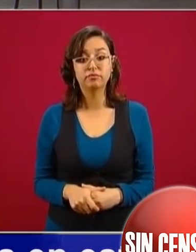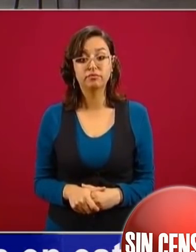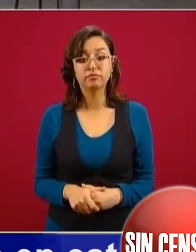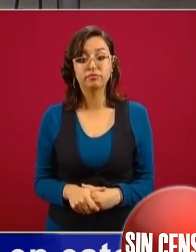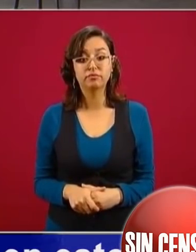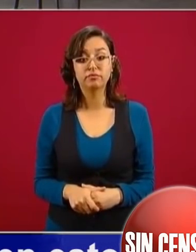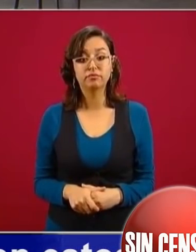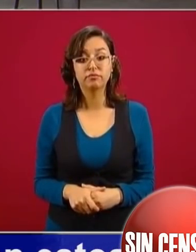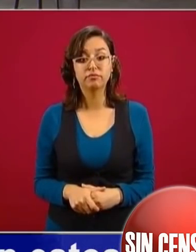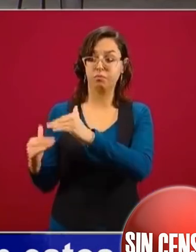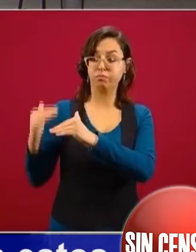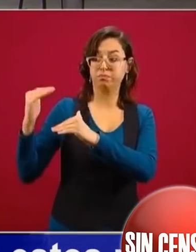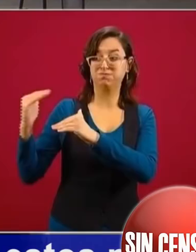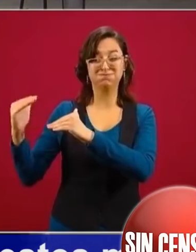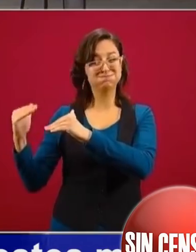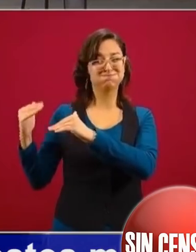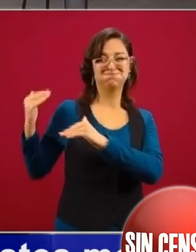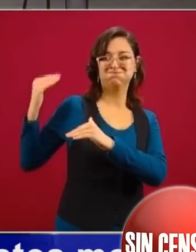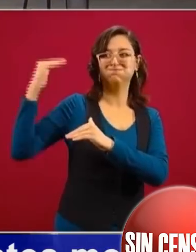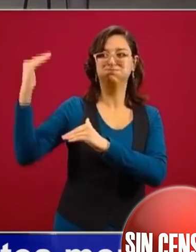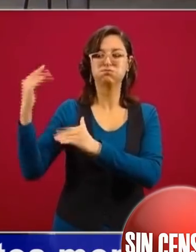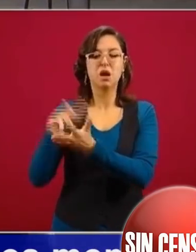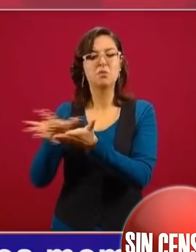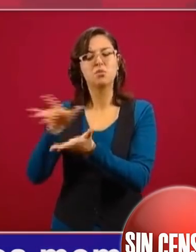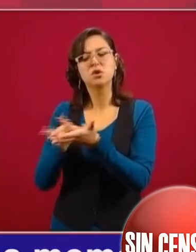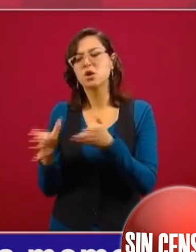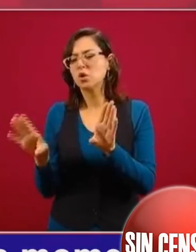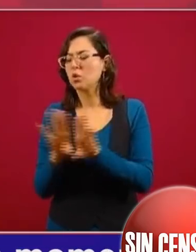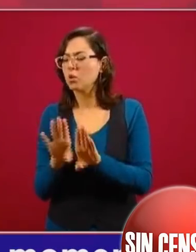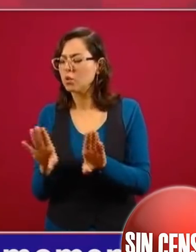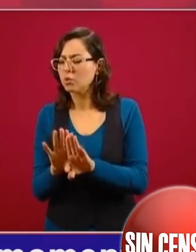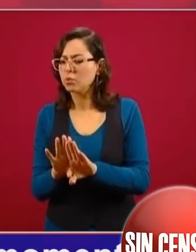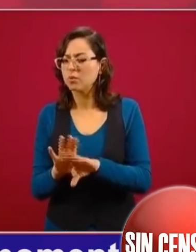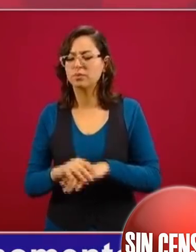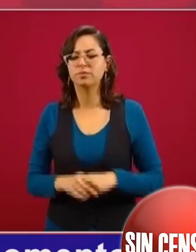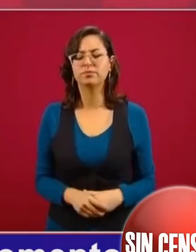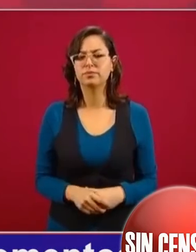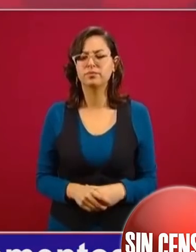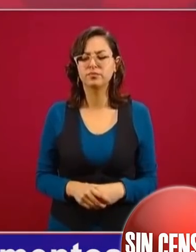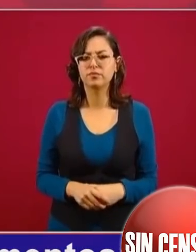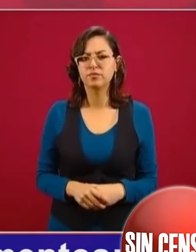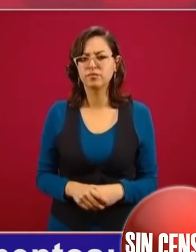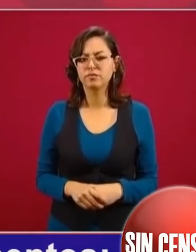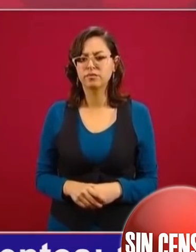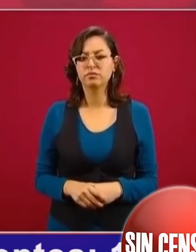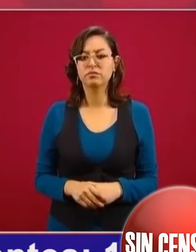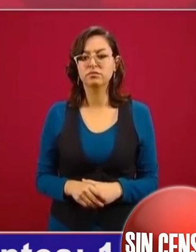arriba? El gobierno está llevando a cabo